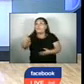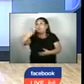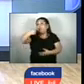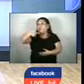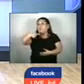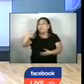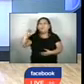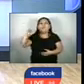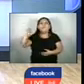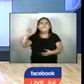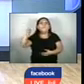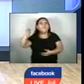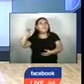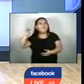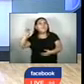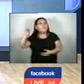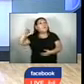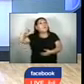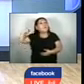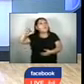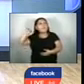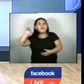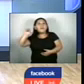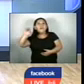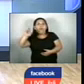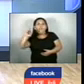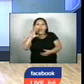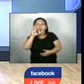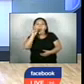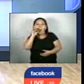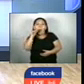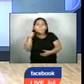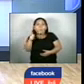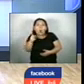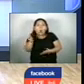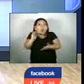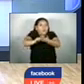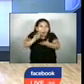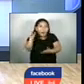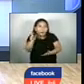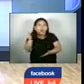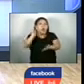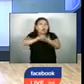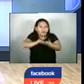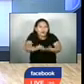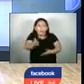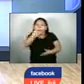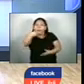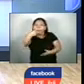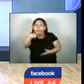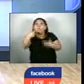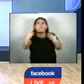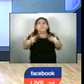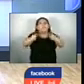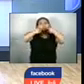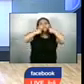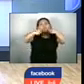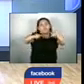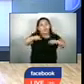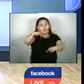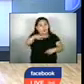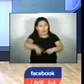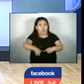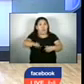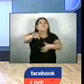del molnupiravir. Ya lo vamos a estar mencionando pues continuamente después de este anuncio. Un país en